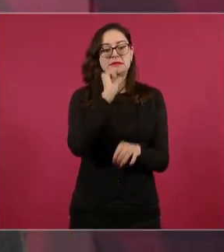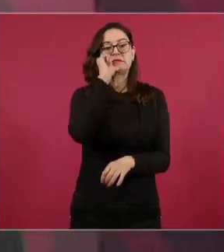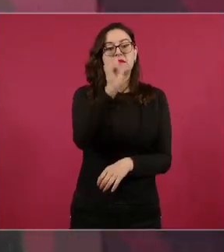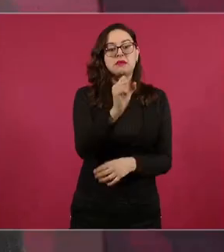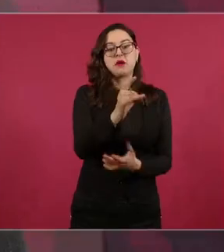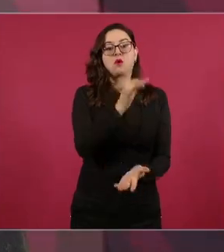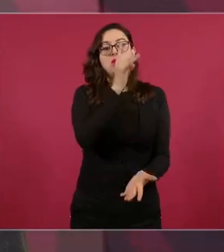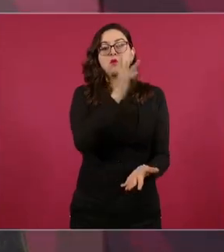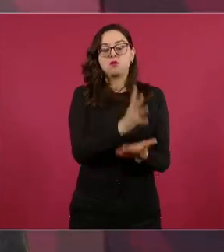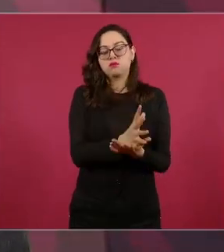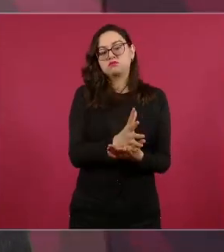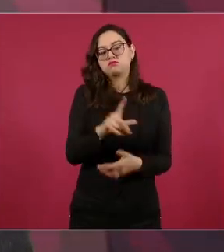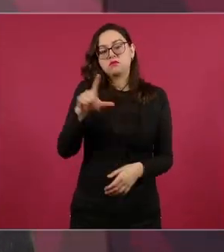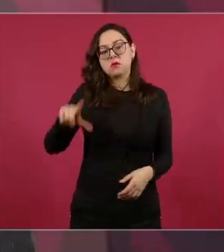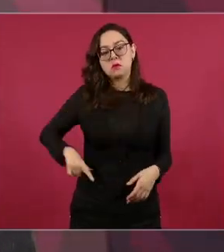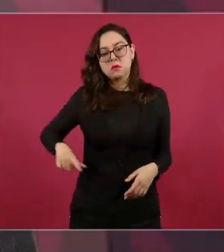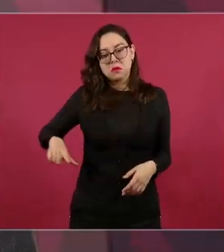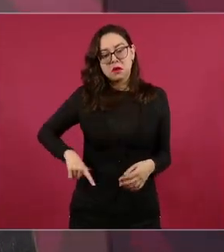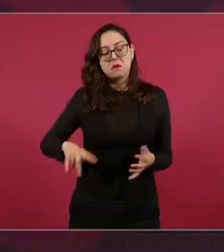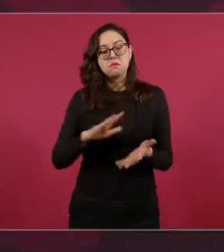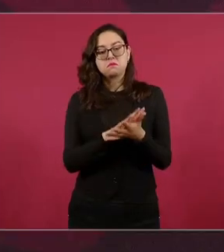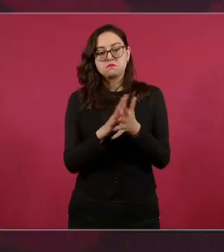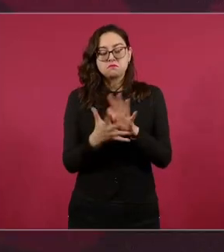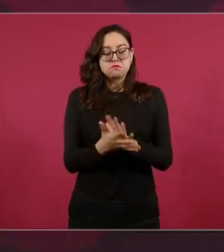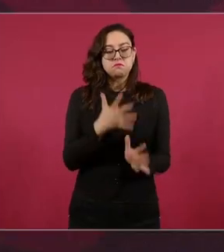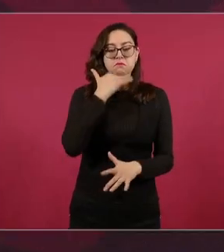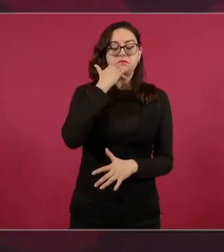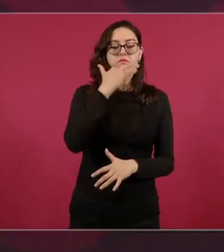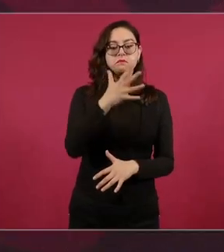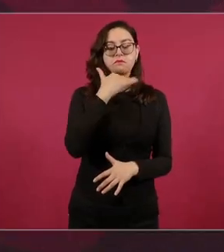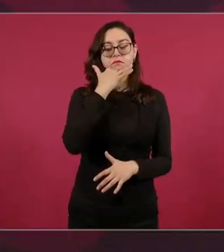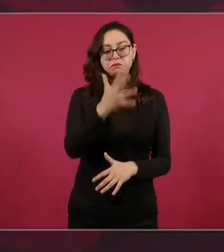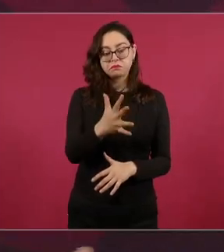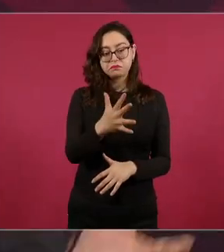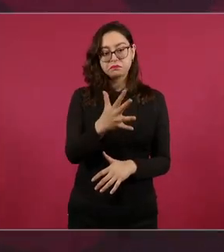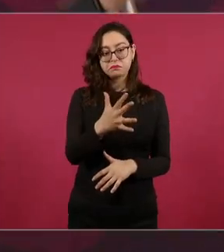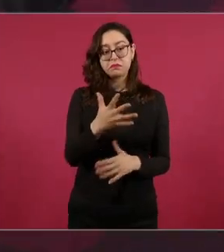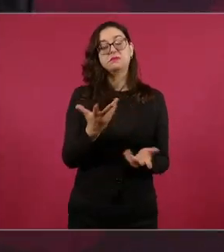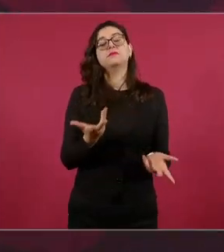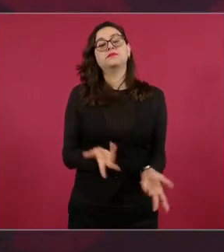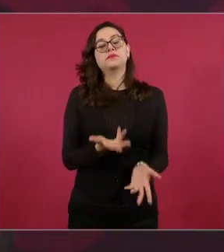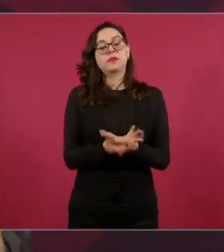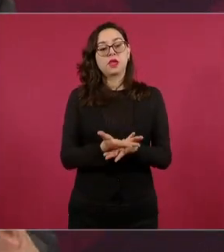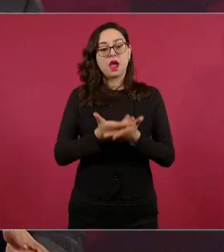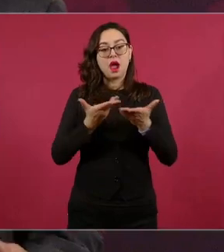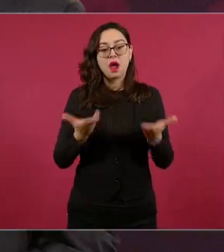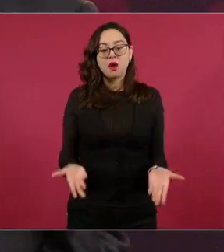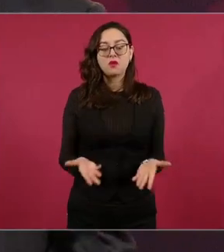y por corrupción. Entonces, se decide ahora